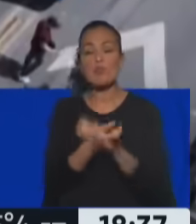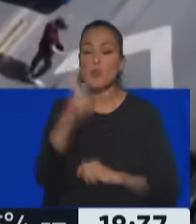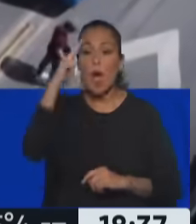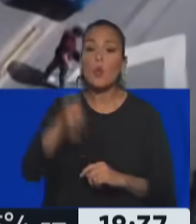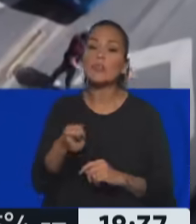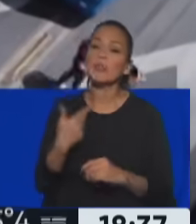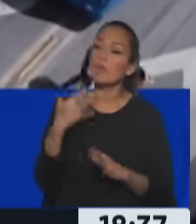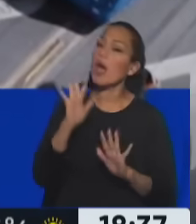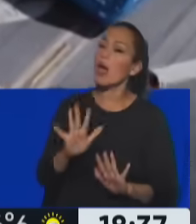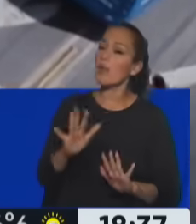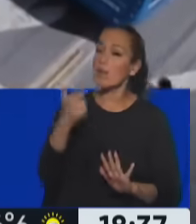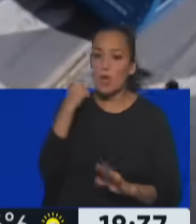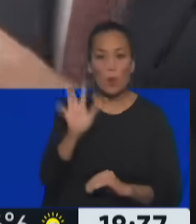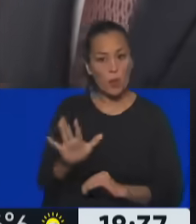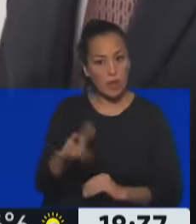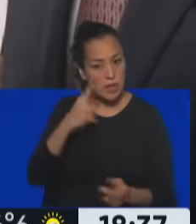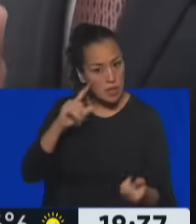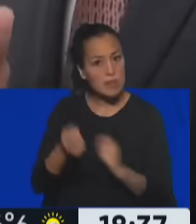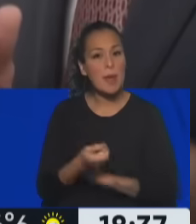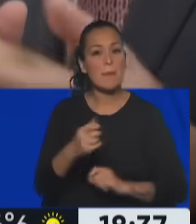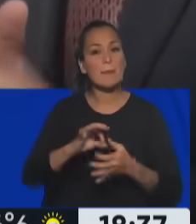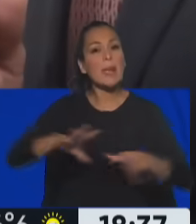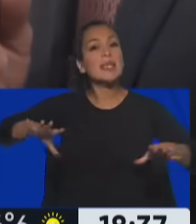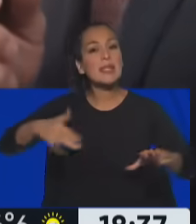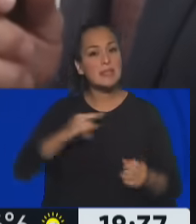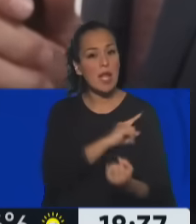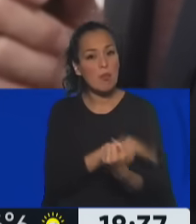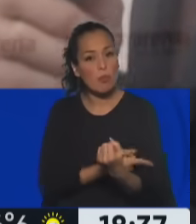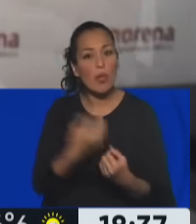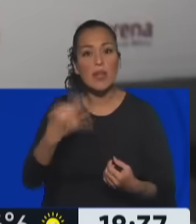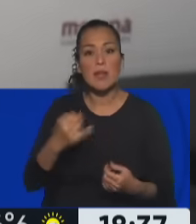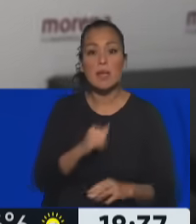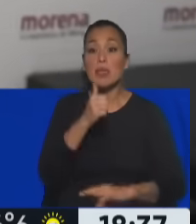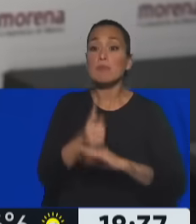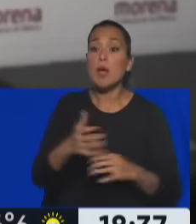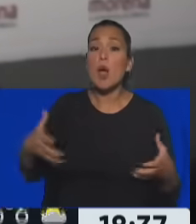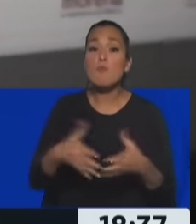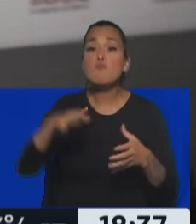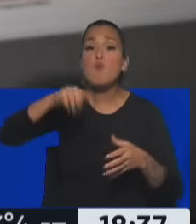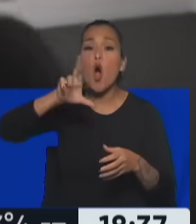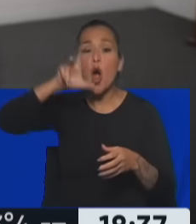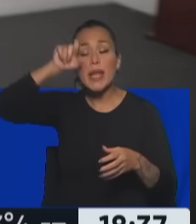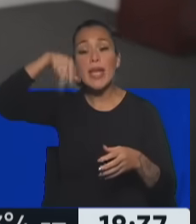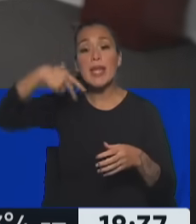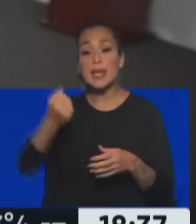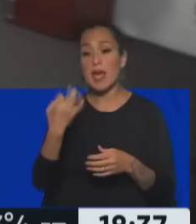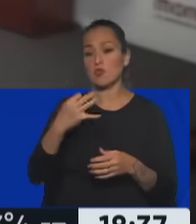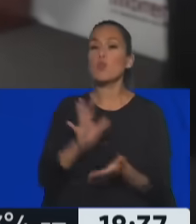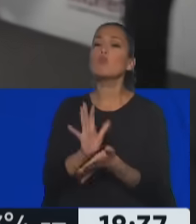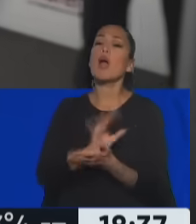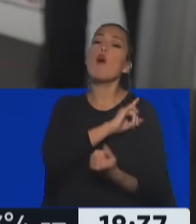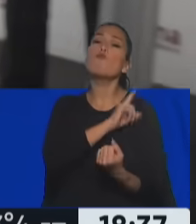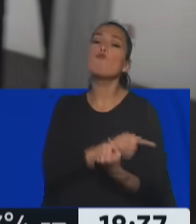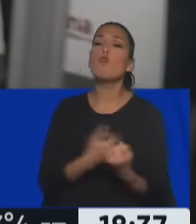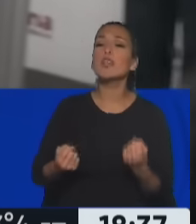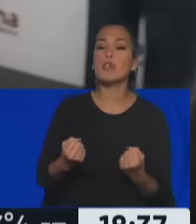independencia del poder y sostienen que Morena, el partido oficialista, se convirtió en una fuerza todopoderosa que pasa ahora a controlar las 3